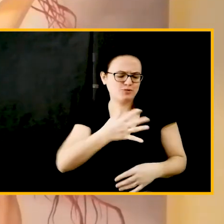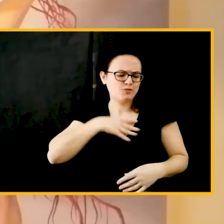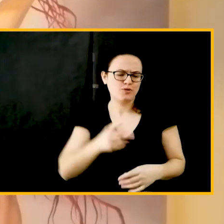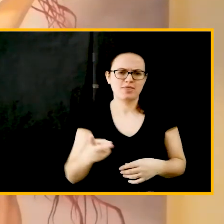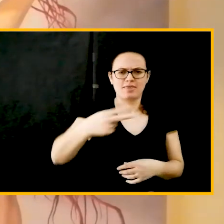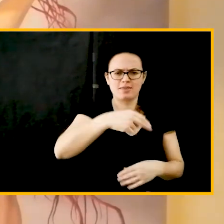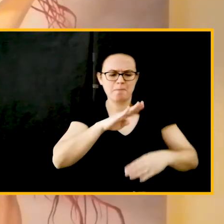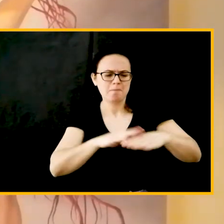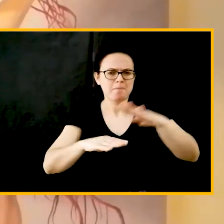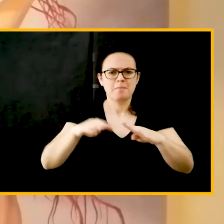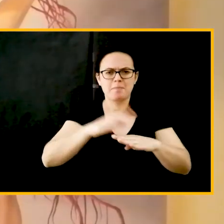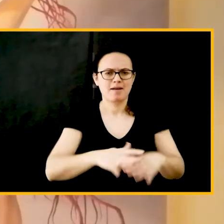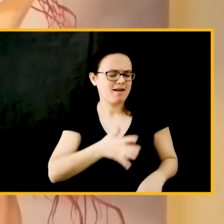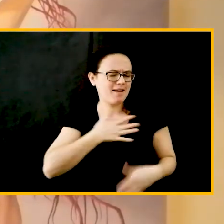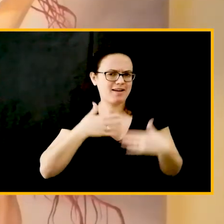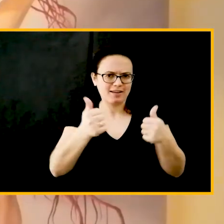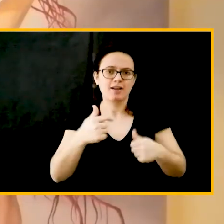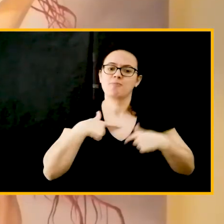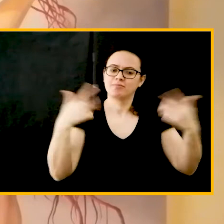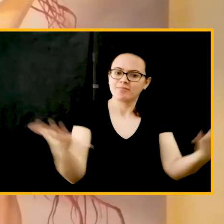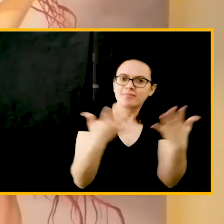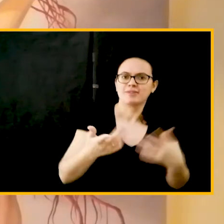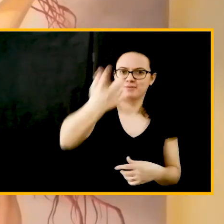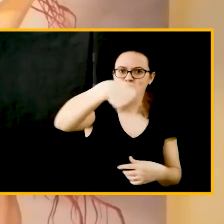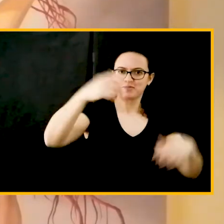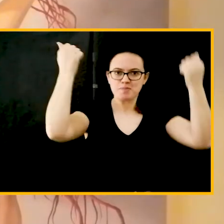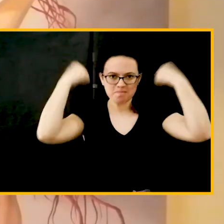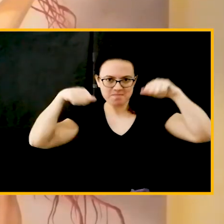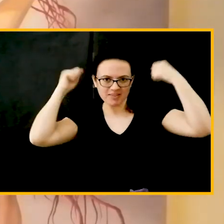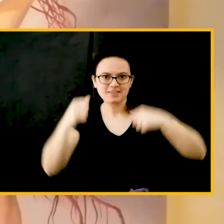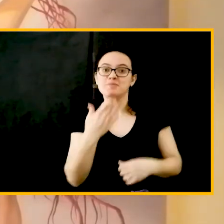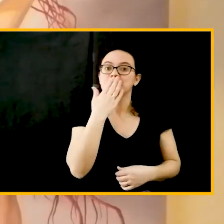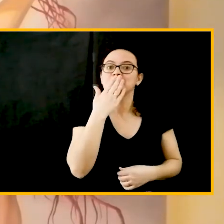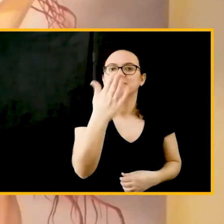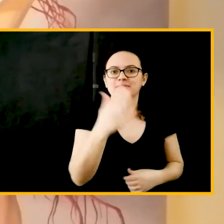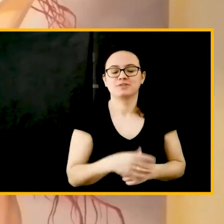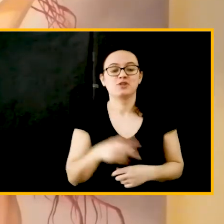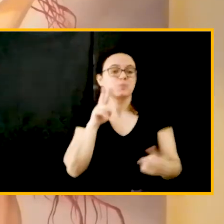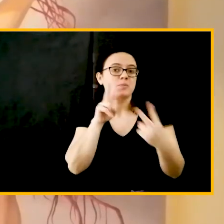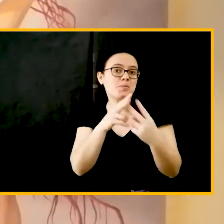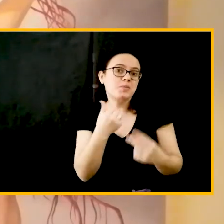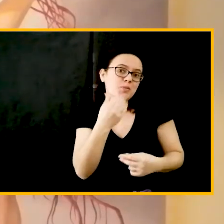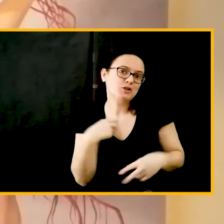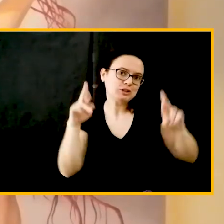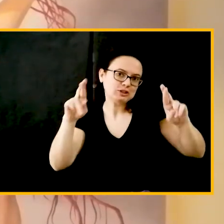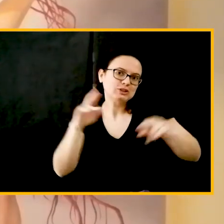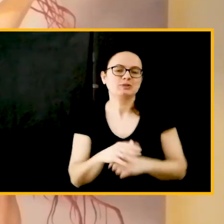Así que os animo a que lo practiquéis en casa y un beso muy grande. Espero veros pronto. ¡Chao!